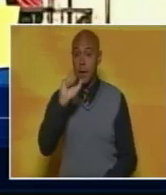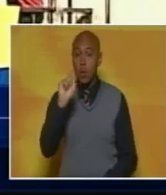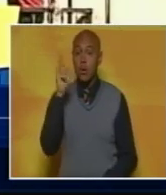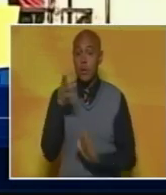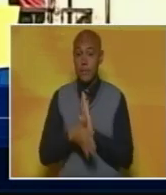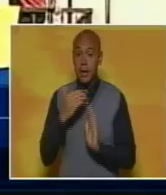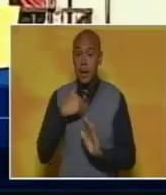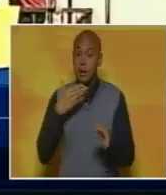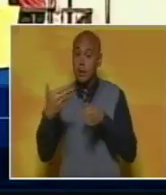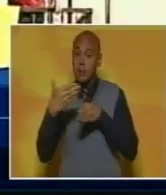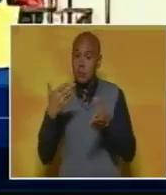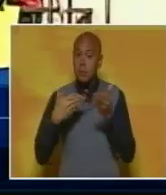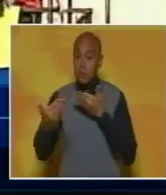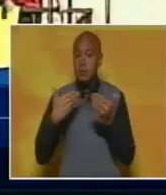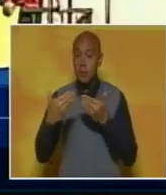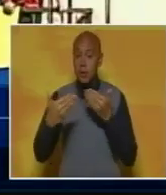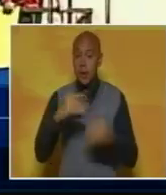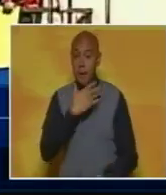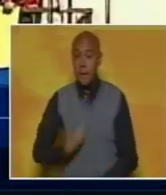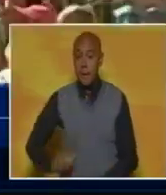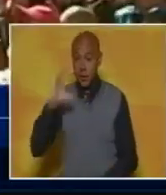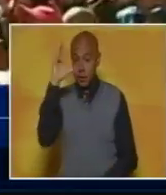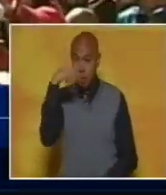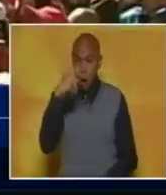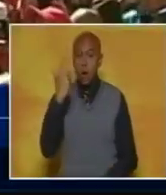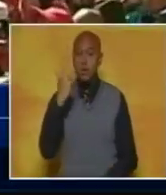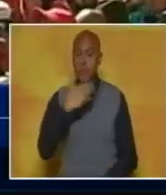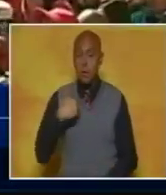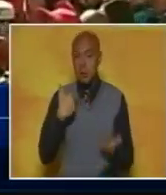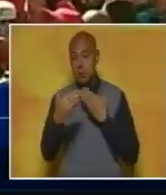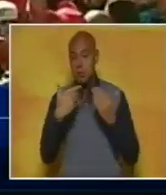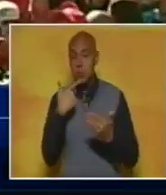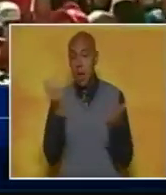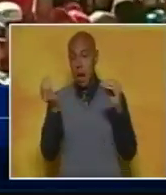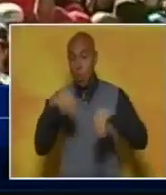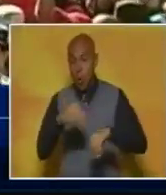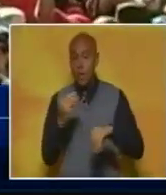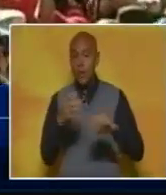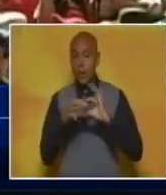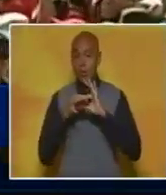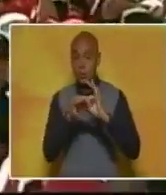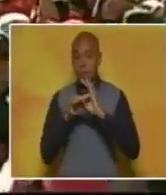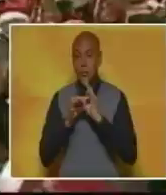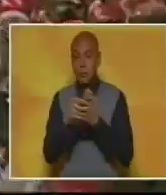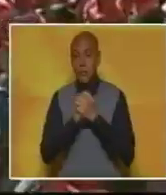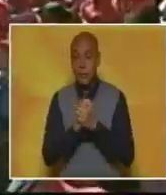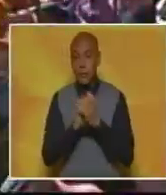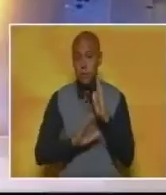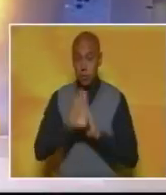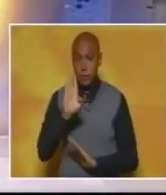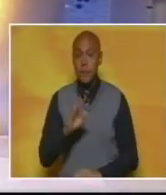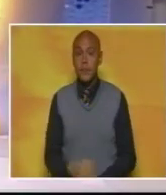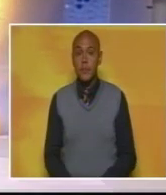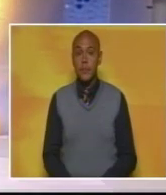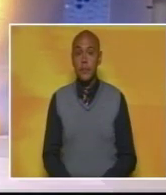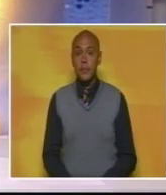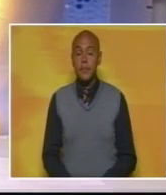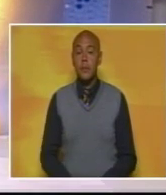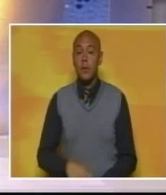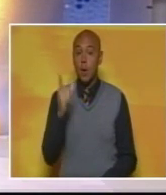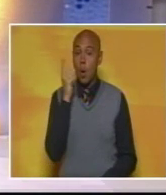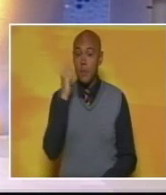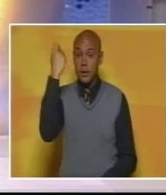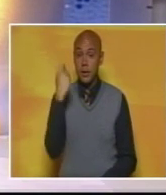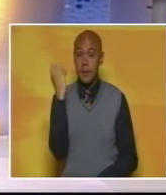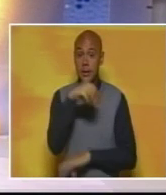dispuesto a dialogar con sus homólogos estadounidenses Donald Trump con el fin de buscar relaciones de cooperación entre ambas naciones. El diputado ante